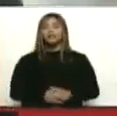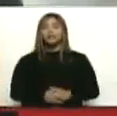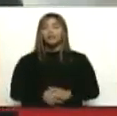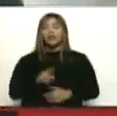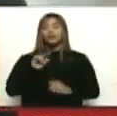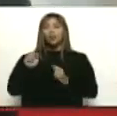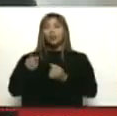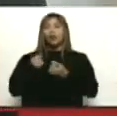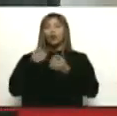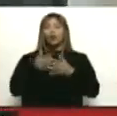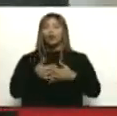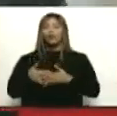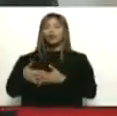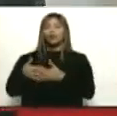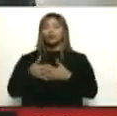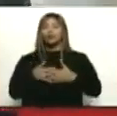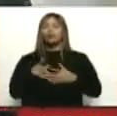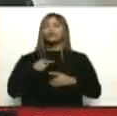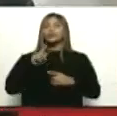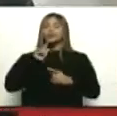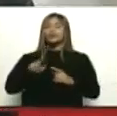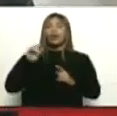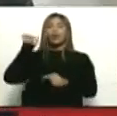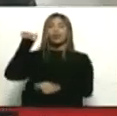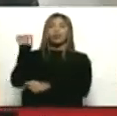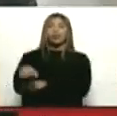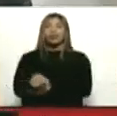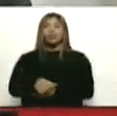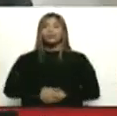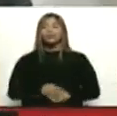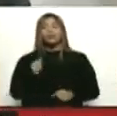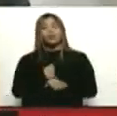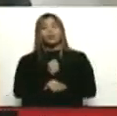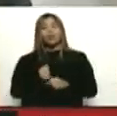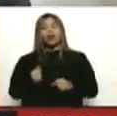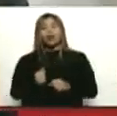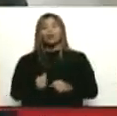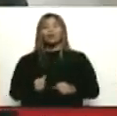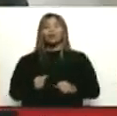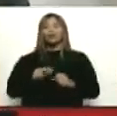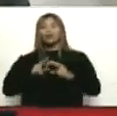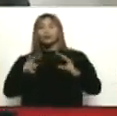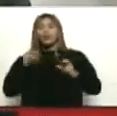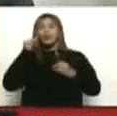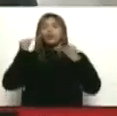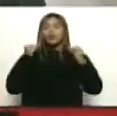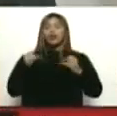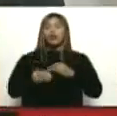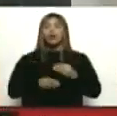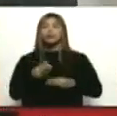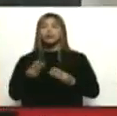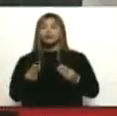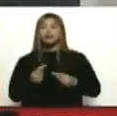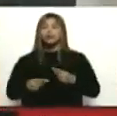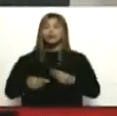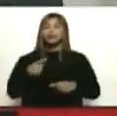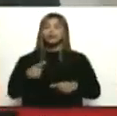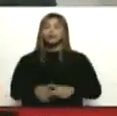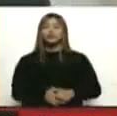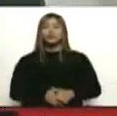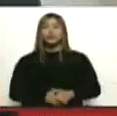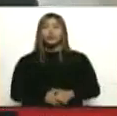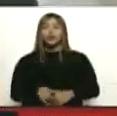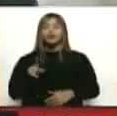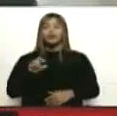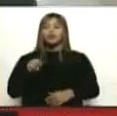bloqueo norteamericano tenemos que pasarle por encima, trabajando, innovando, haciendo muchas cosas. Si